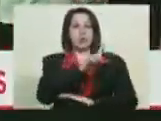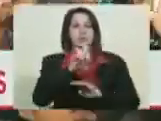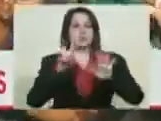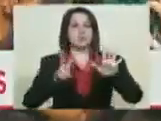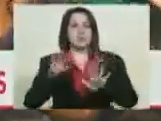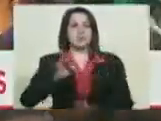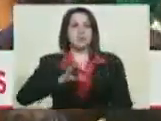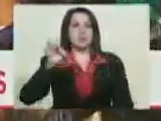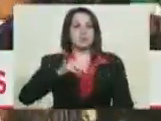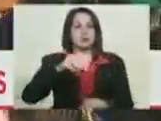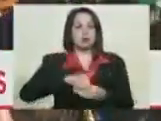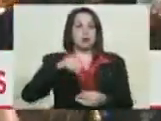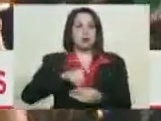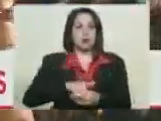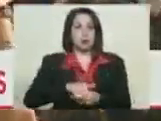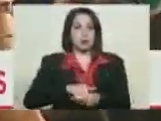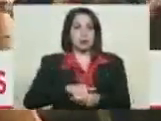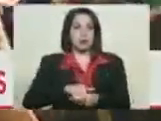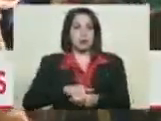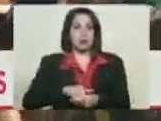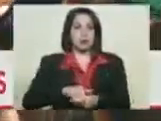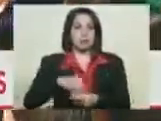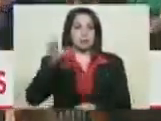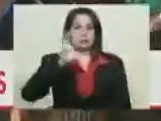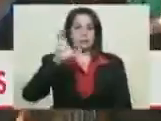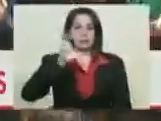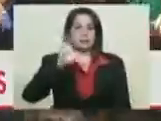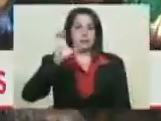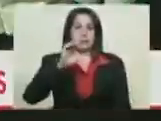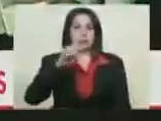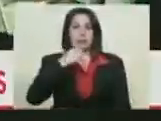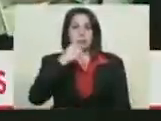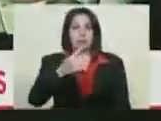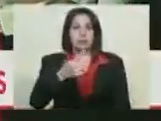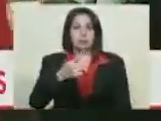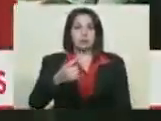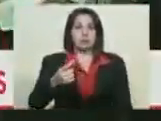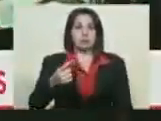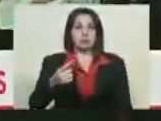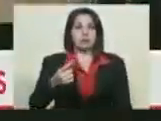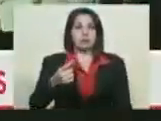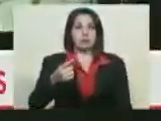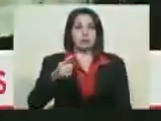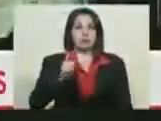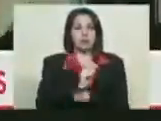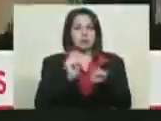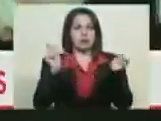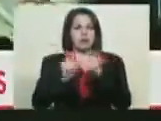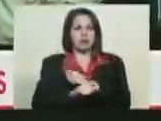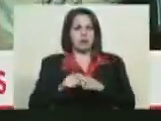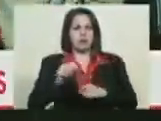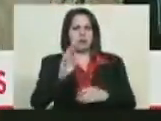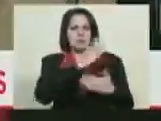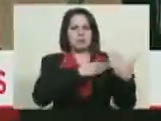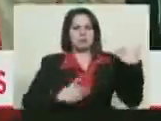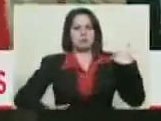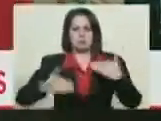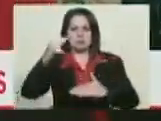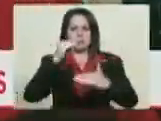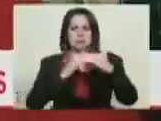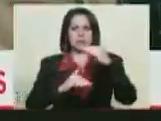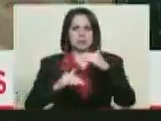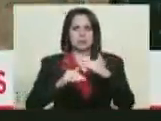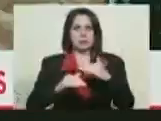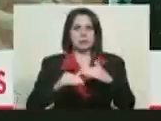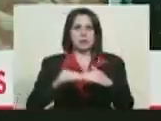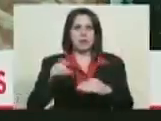66.37% de los votos en el distrito capital, y ya lo había dicho también la vicepresidenta del Consejo Nacional Electoral,